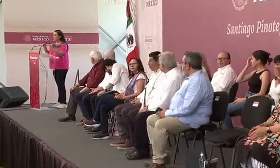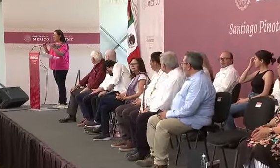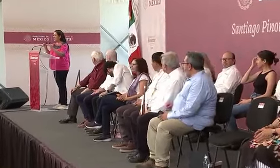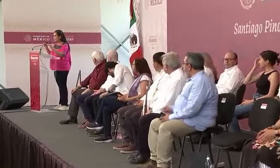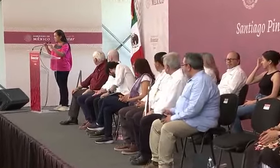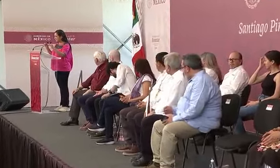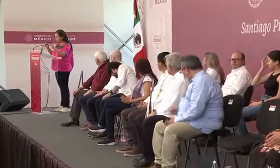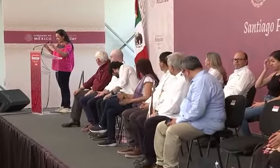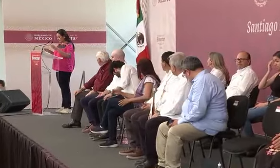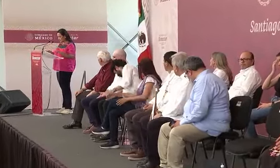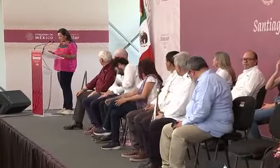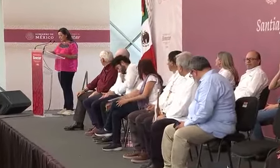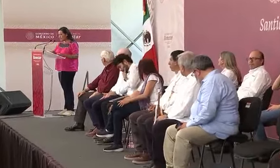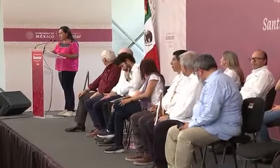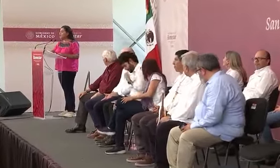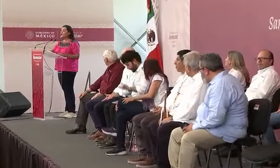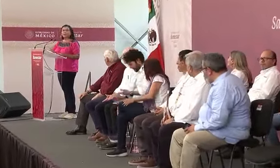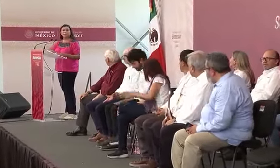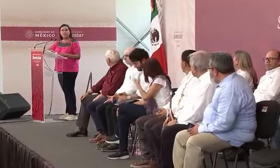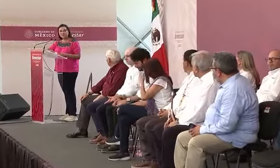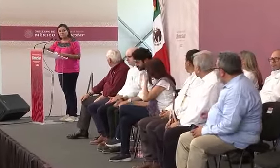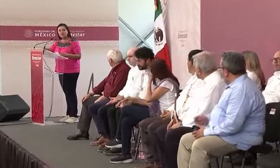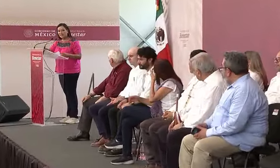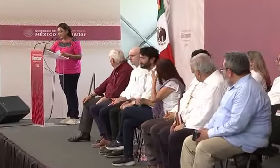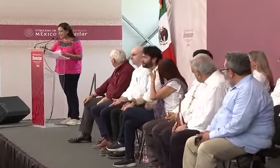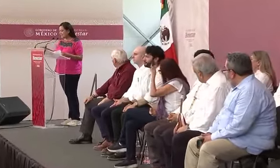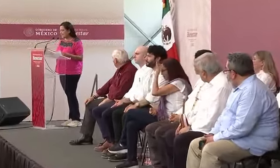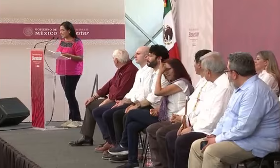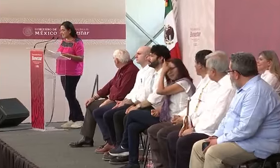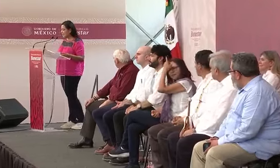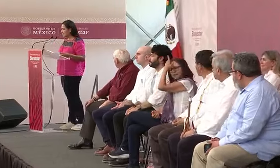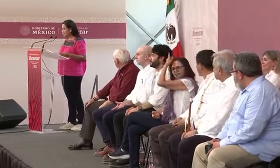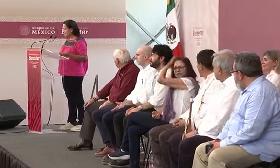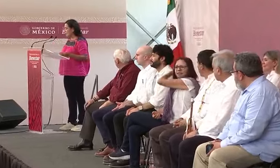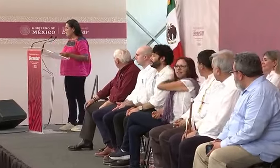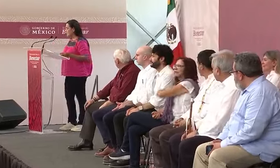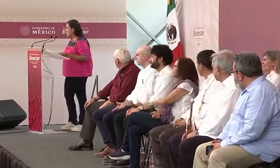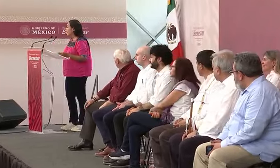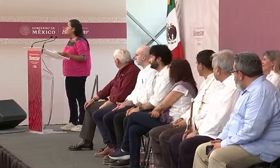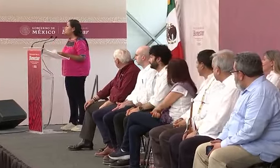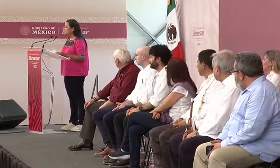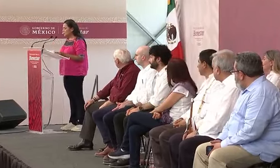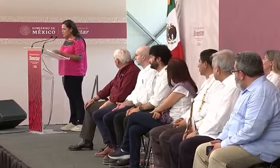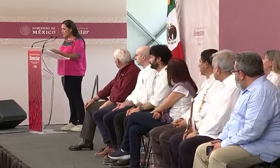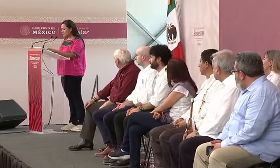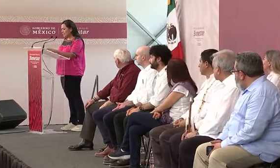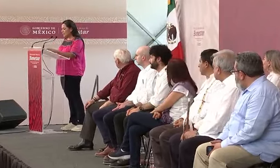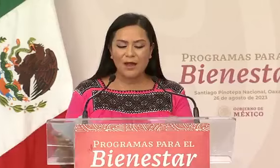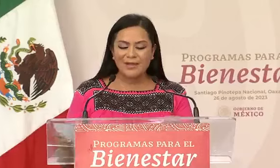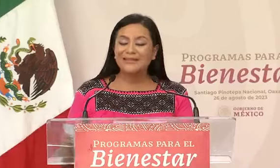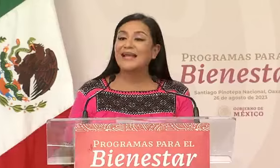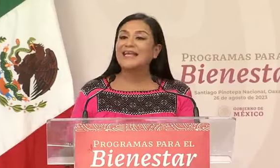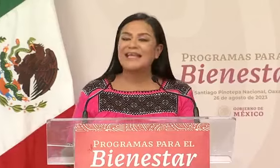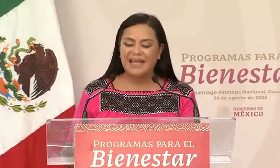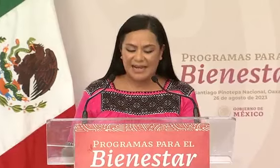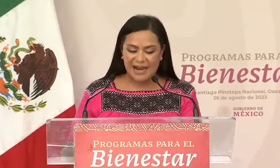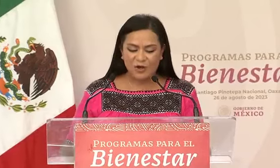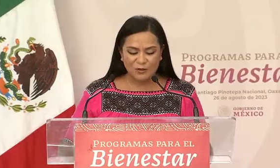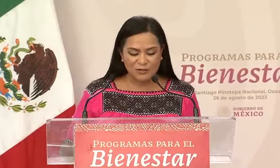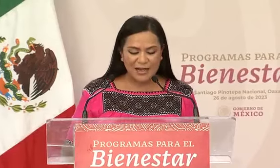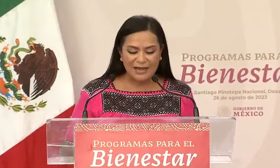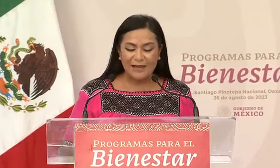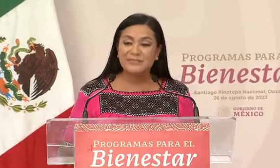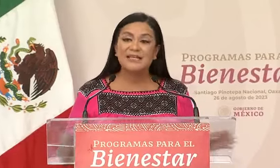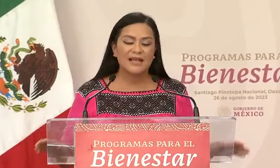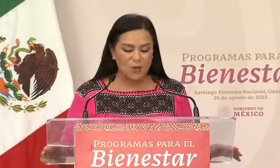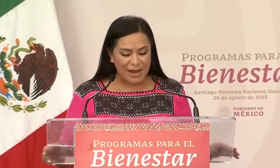muy buenas tardes a todas y a todos con el permiso del señor presidente me da mucho gusto estar nuevamente aquí en la